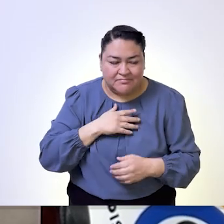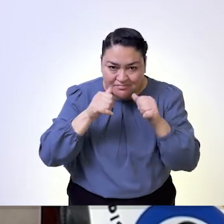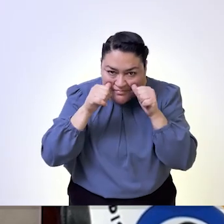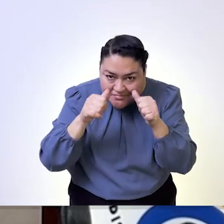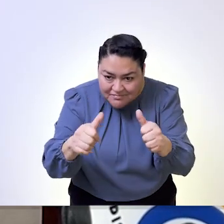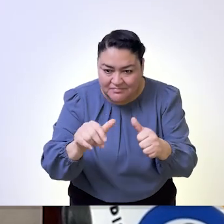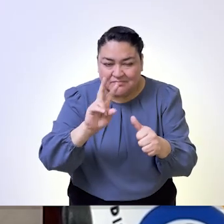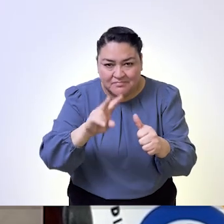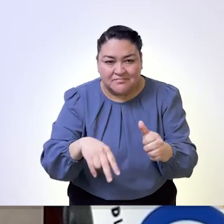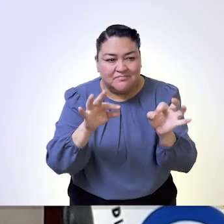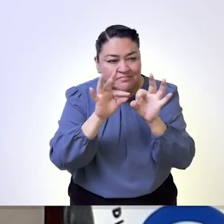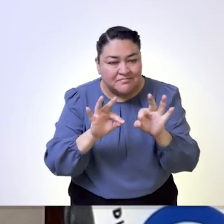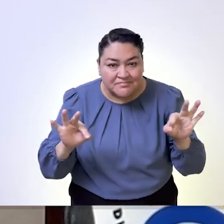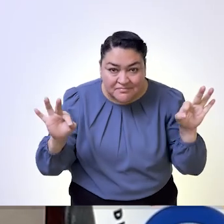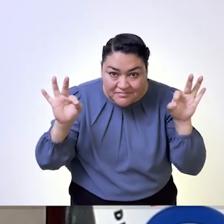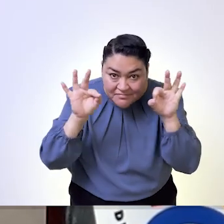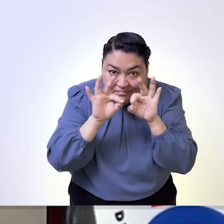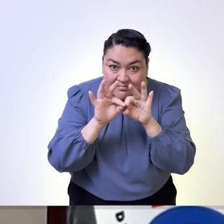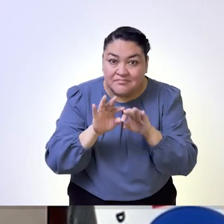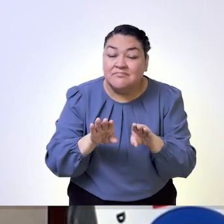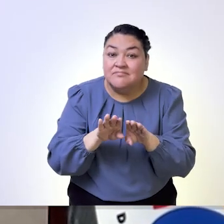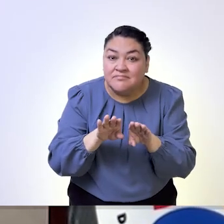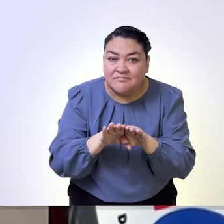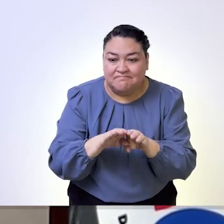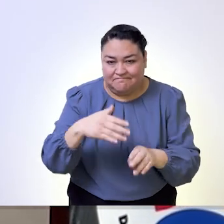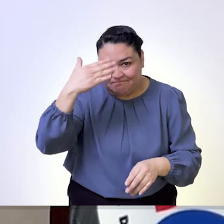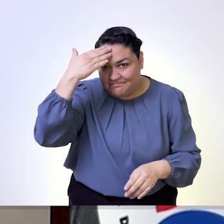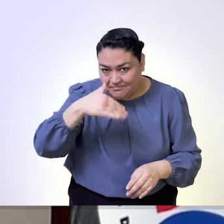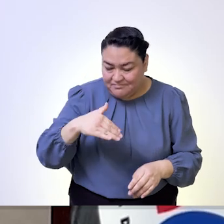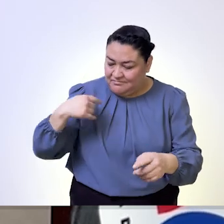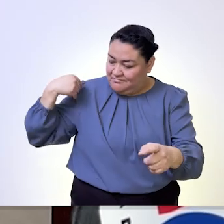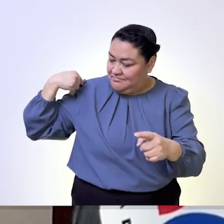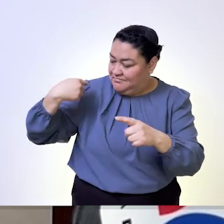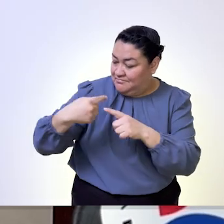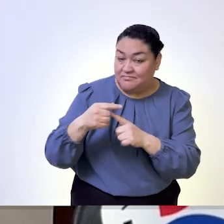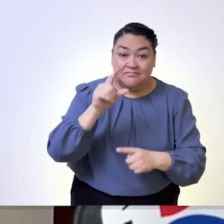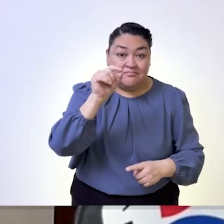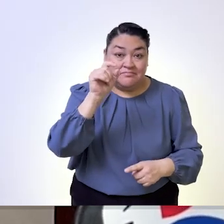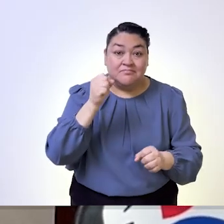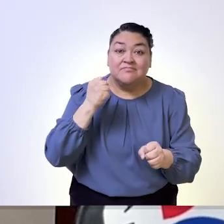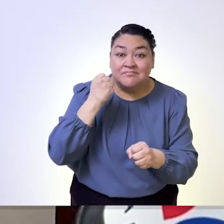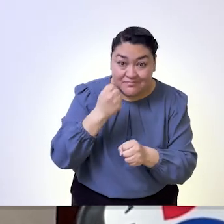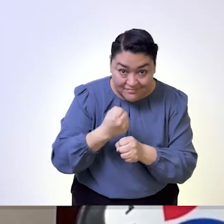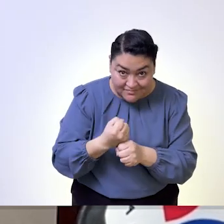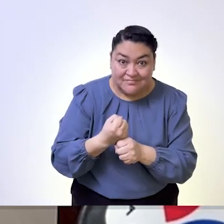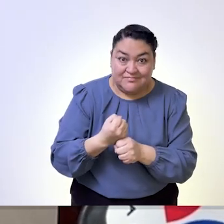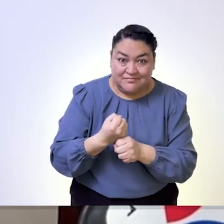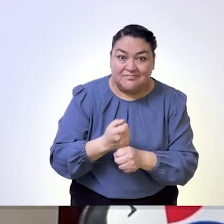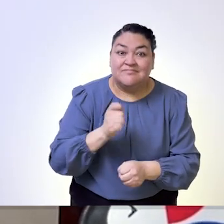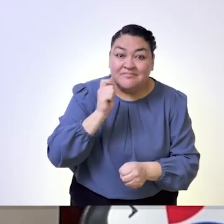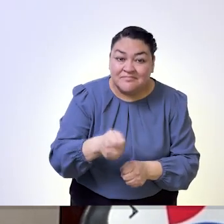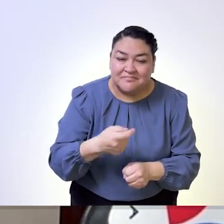y escuchándote, es tan importante echar un ojo a lo largo de estos 20 años, en